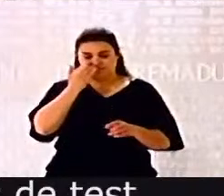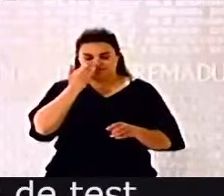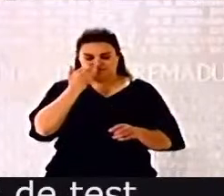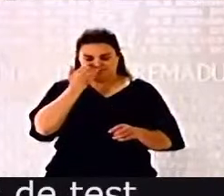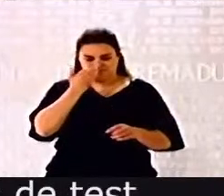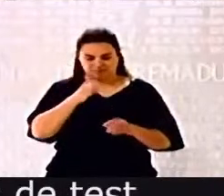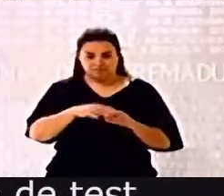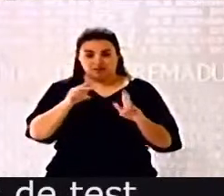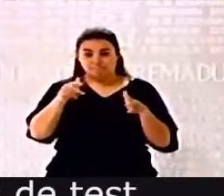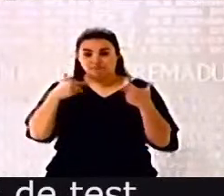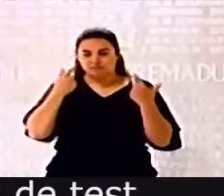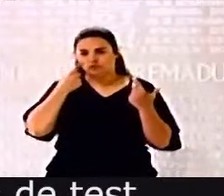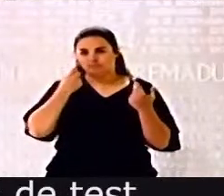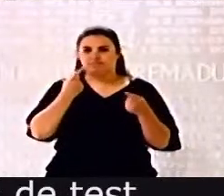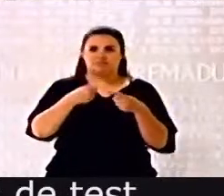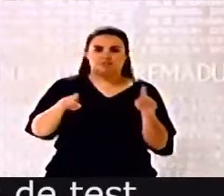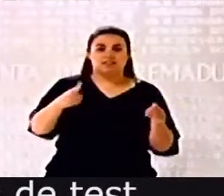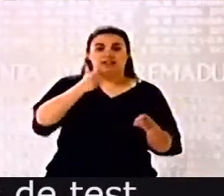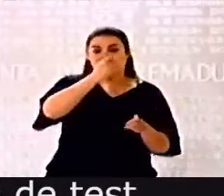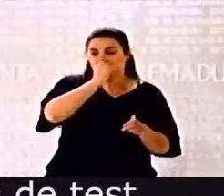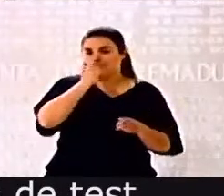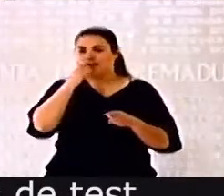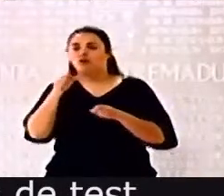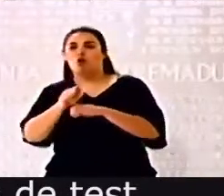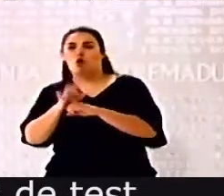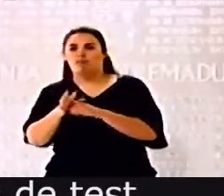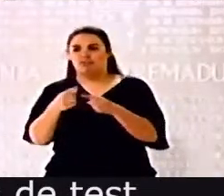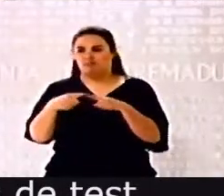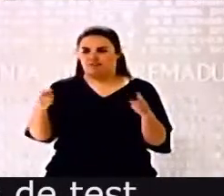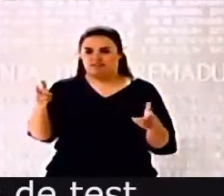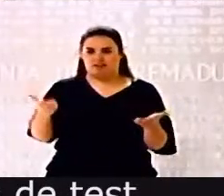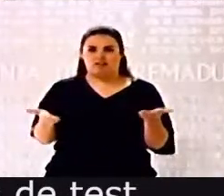que permiten distinguir entre gripe y COVID.